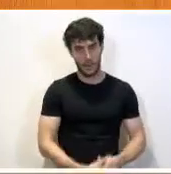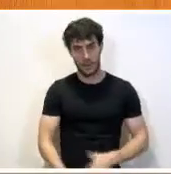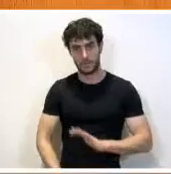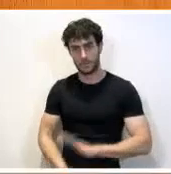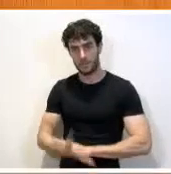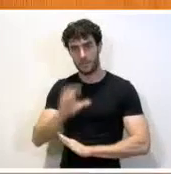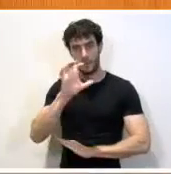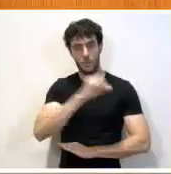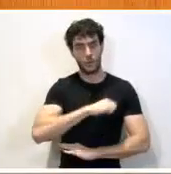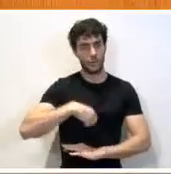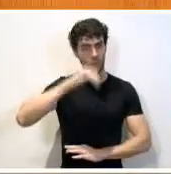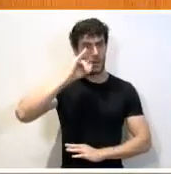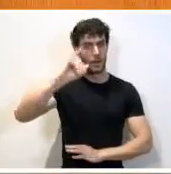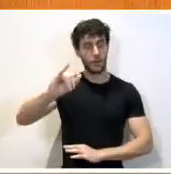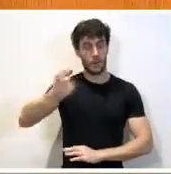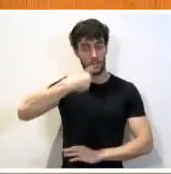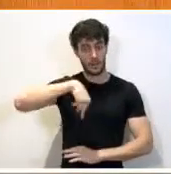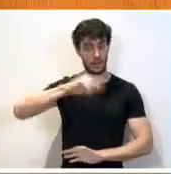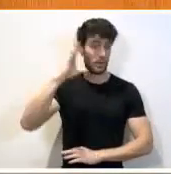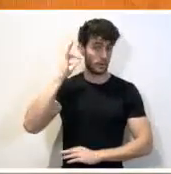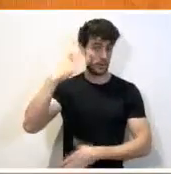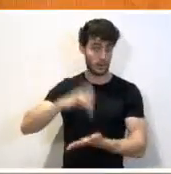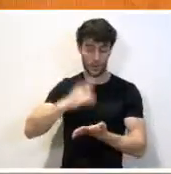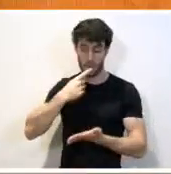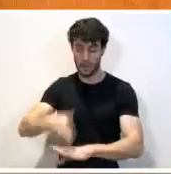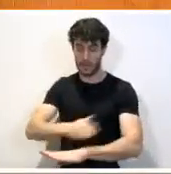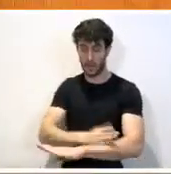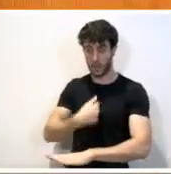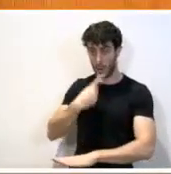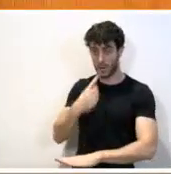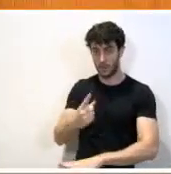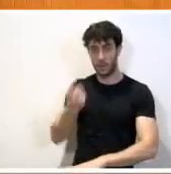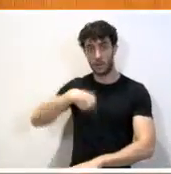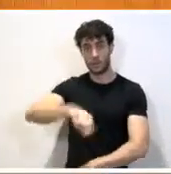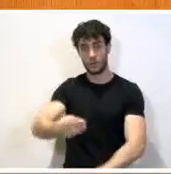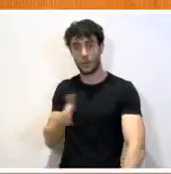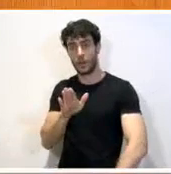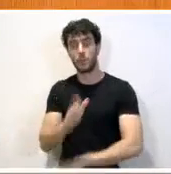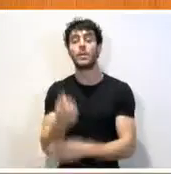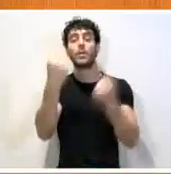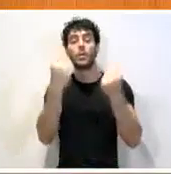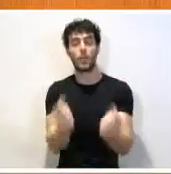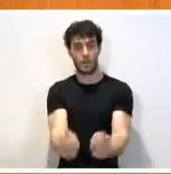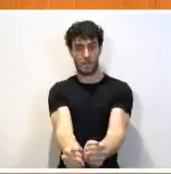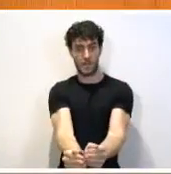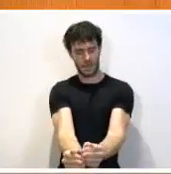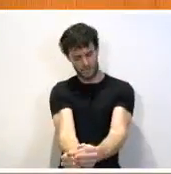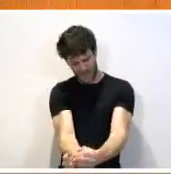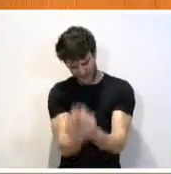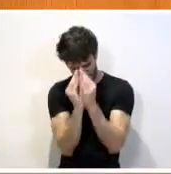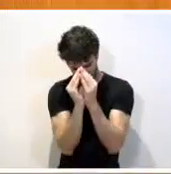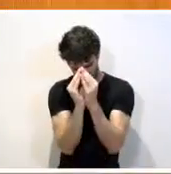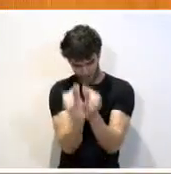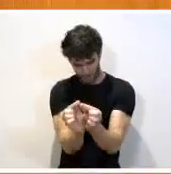esta comunidad, nosotras, antes de que lo diga usted, que tenemos una representación institucional pequeña, muy pequeña,